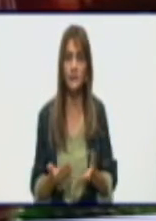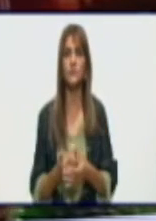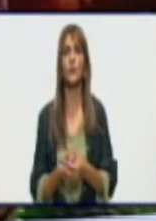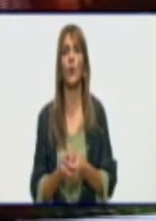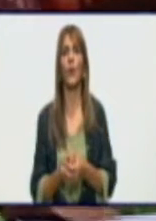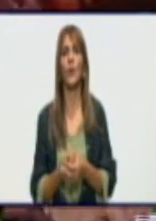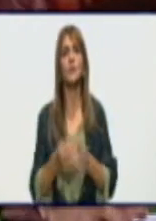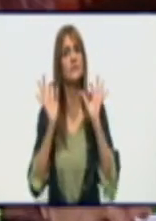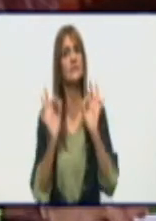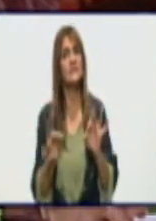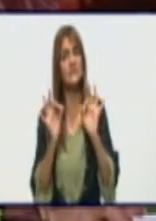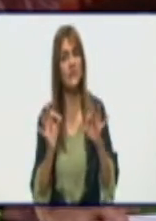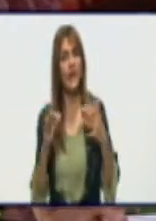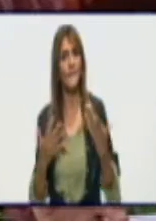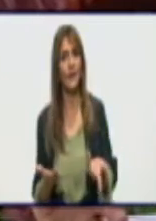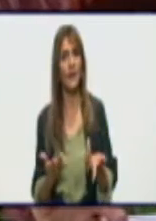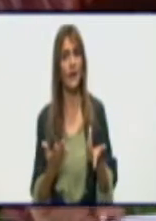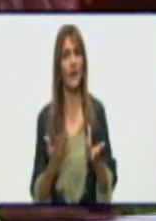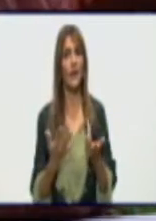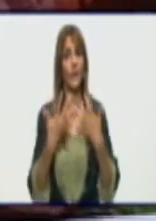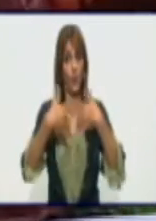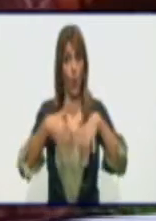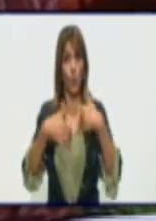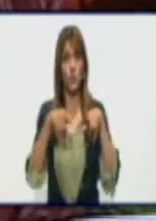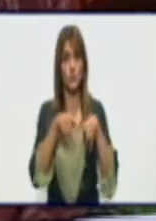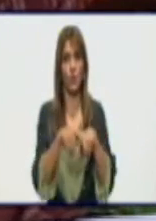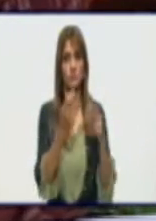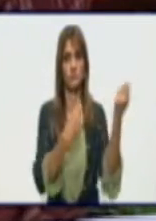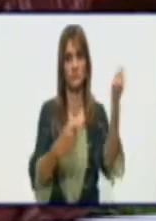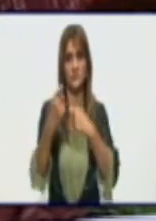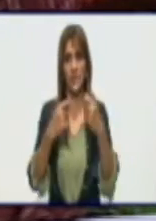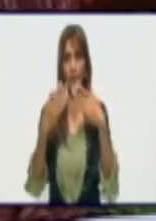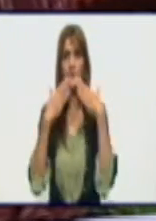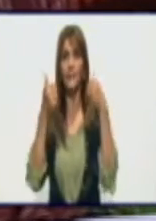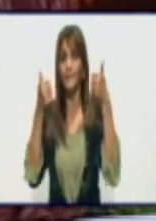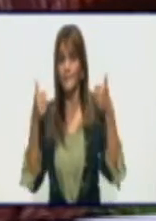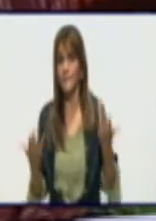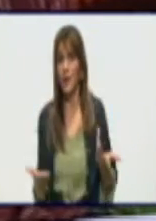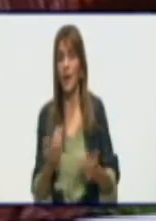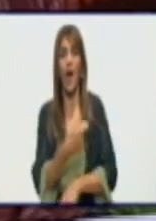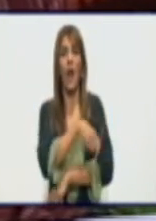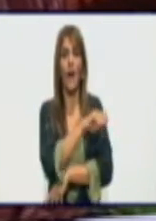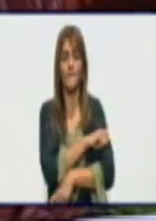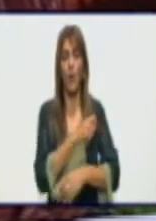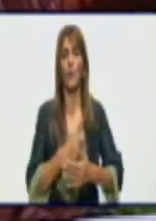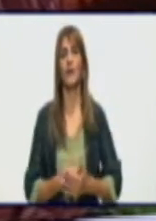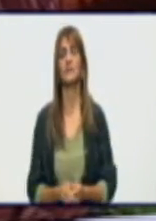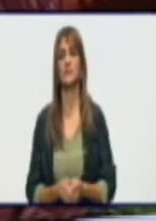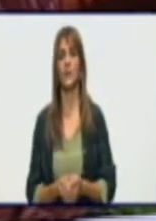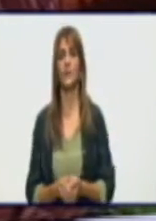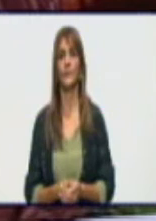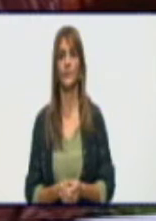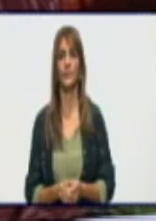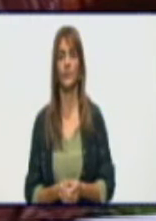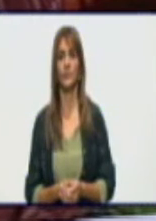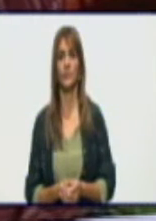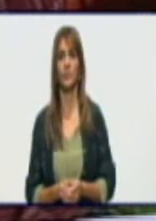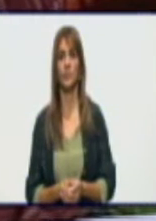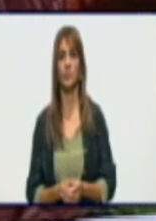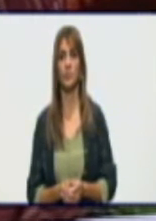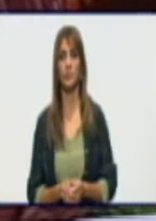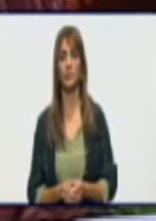producto llega fresco a la población por los pasos burocráticos que a veces afectan que el producto